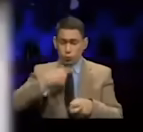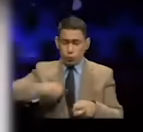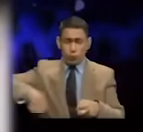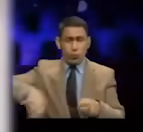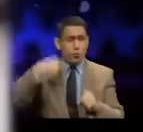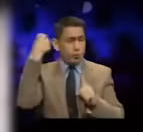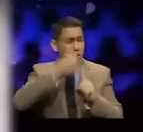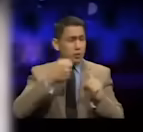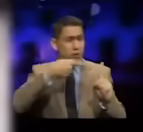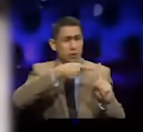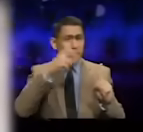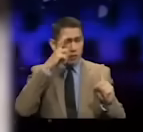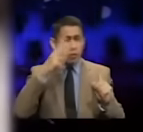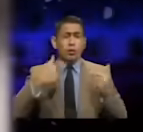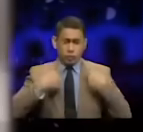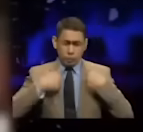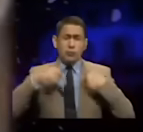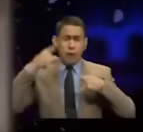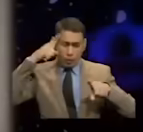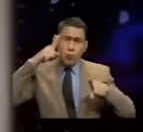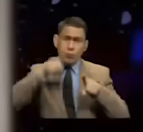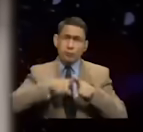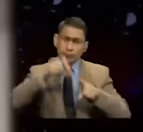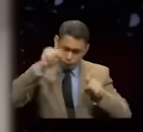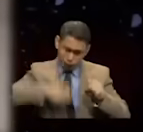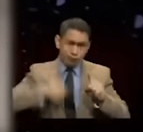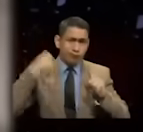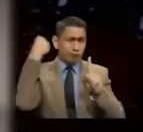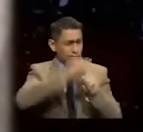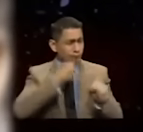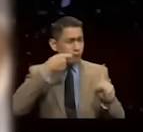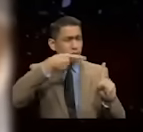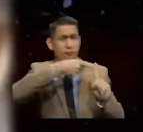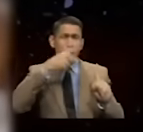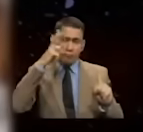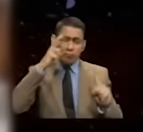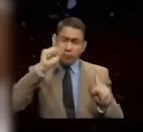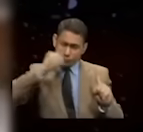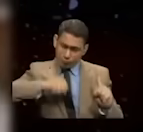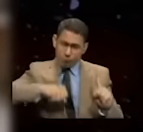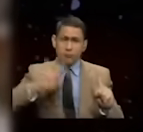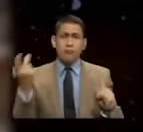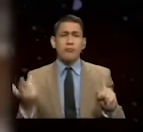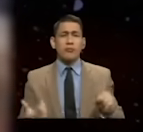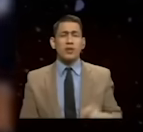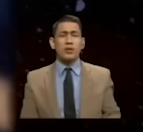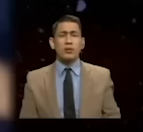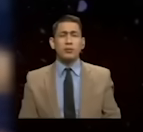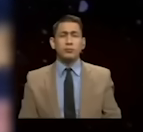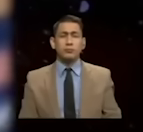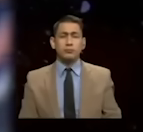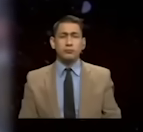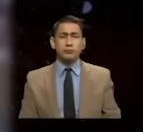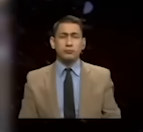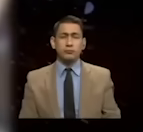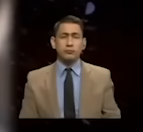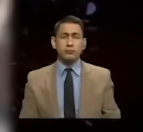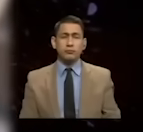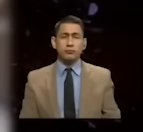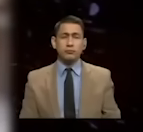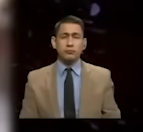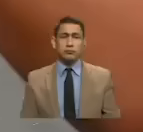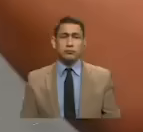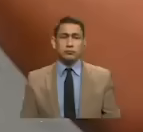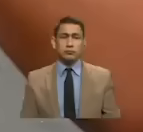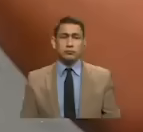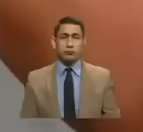acuerdo que sea mano dura y es por, oiga, y a Dios gracias, que Dios me perdone, pero a cada delincuente debe coger una vez, eso es lo que deben de hacer. Puede